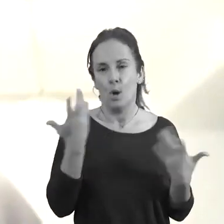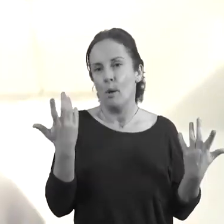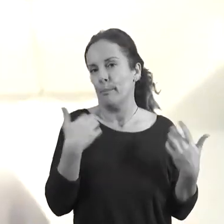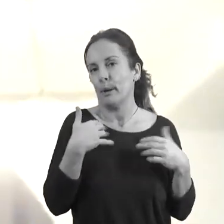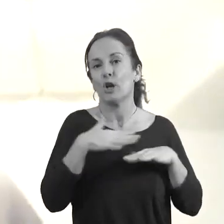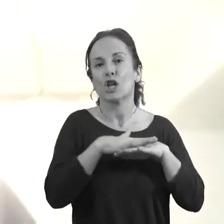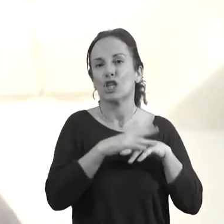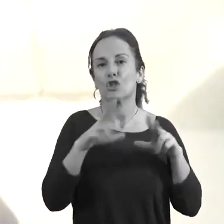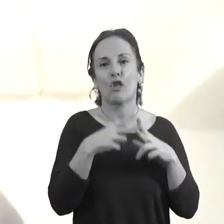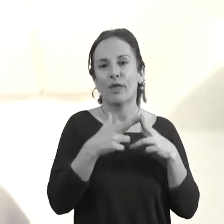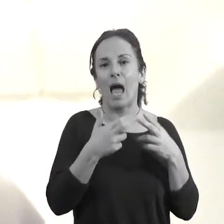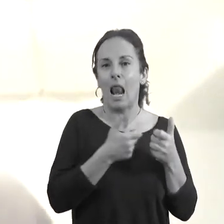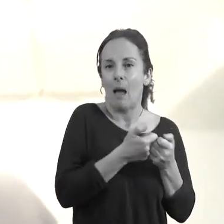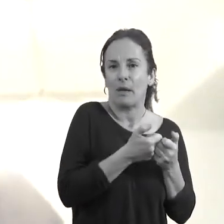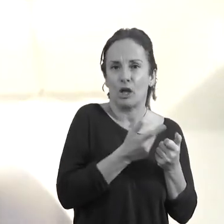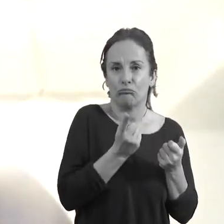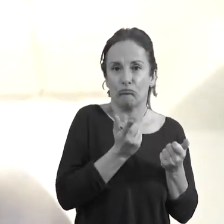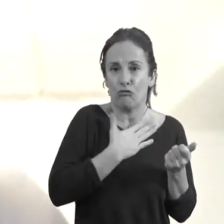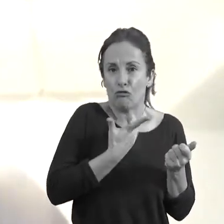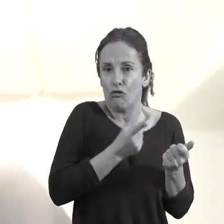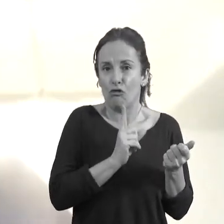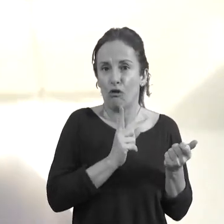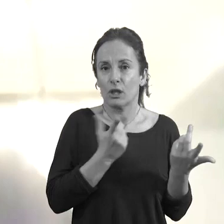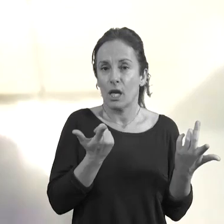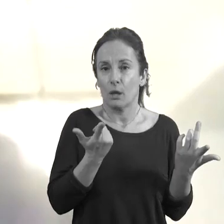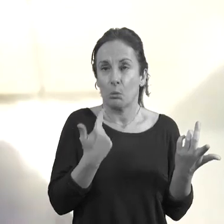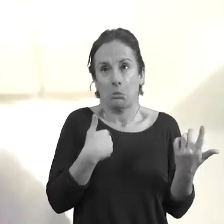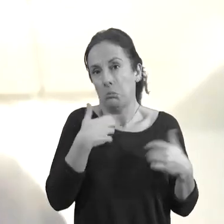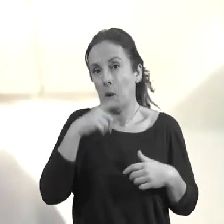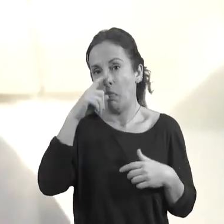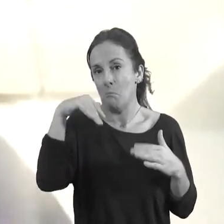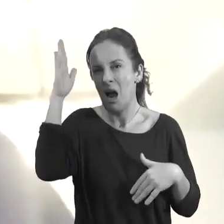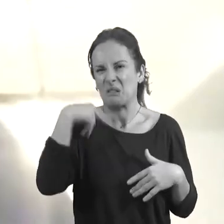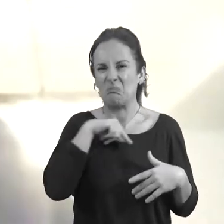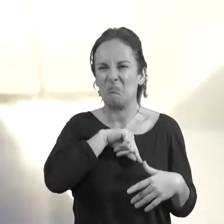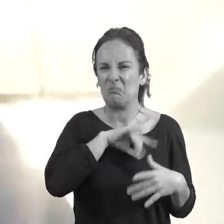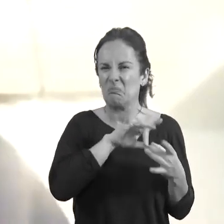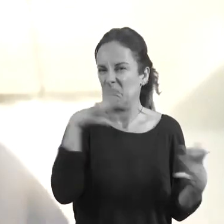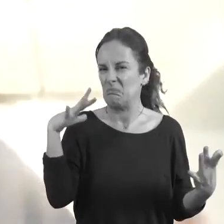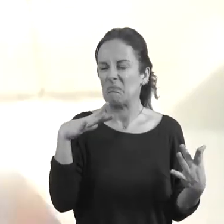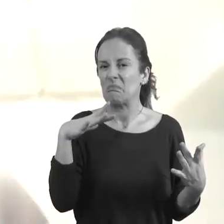social, ¿no? Igual estamos en generaciones que no nos hemos